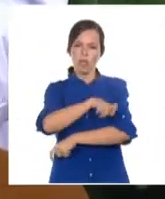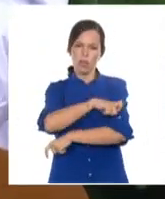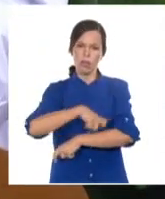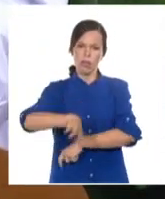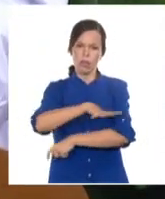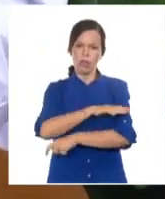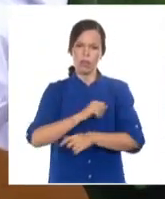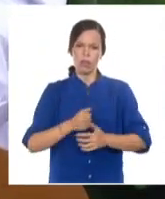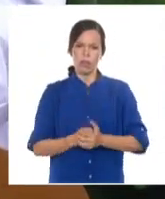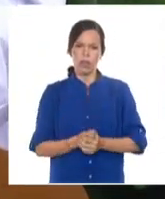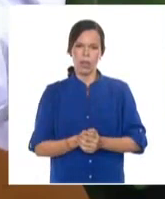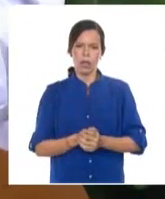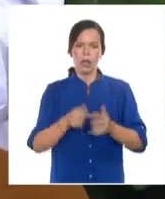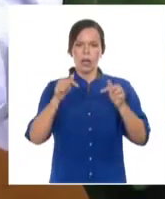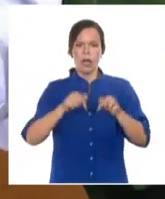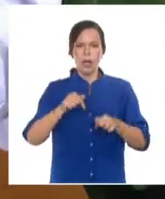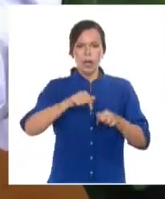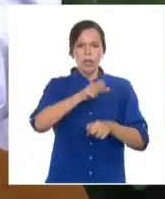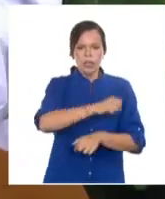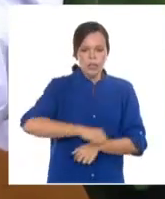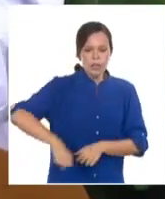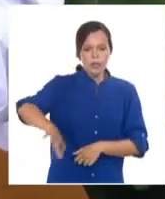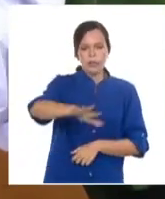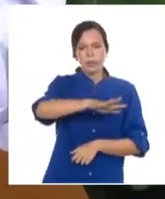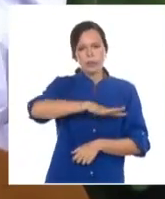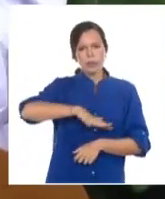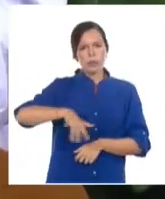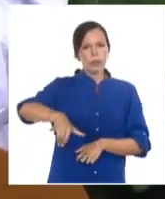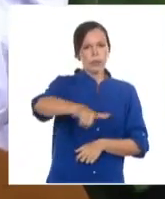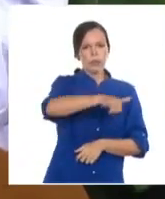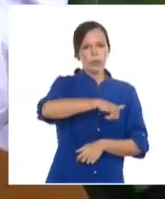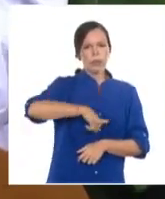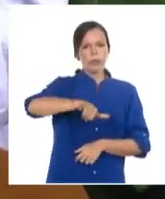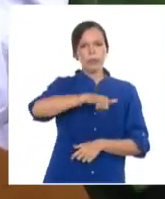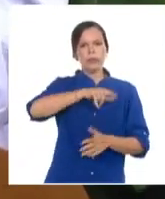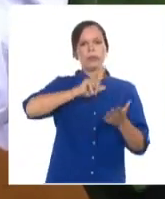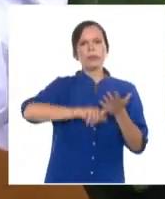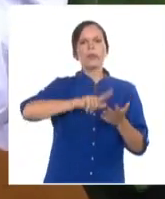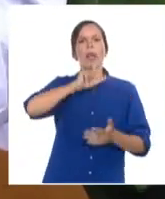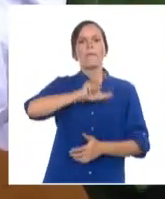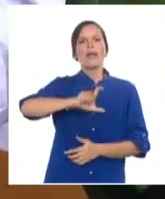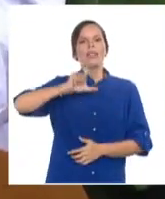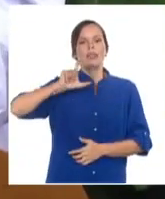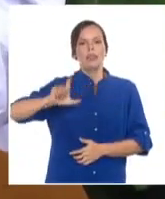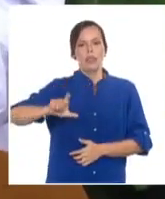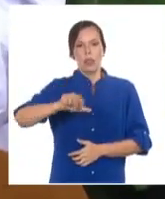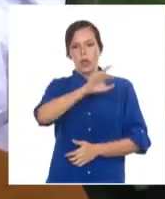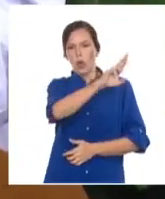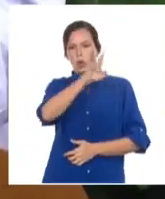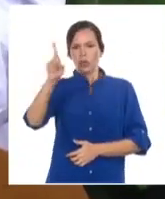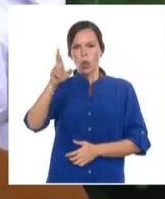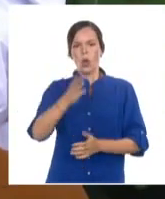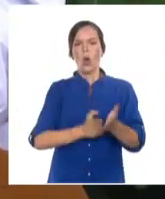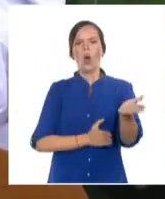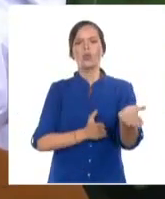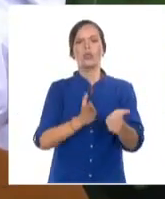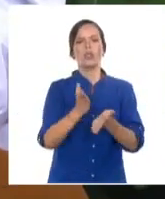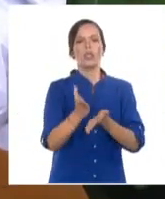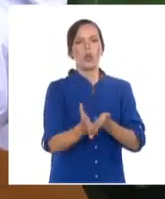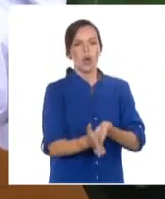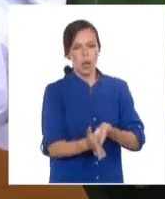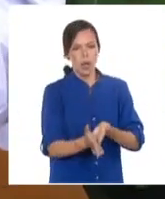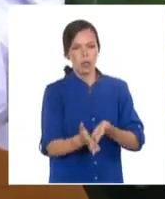una sociedad cada vez más heterogénea el partido y la revolución seguirá promoviendo una política de